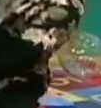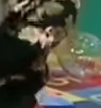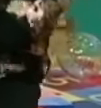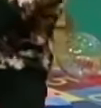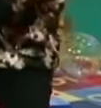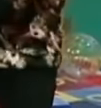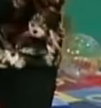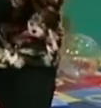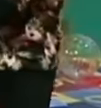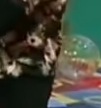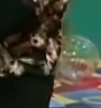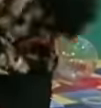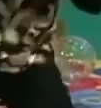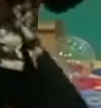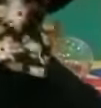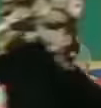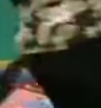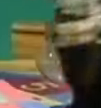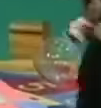a enseñar!